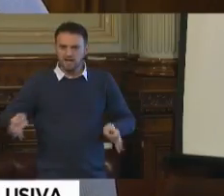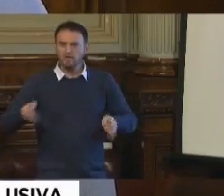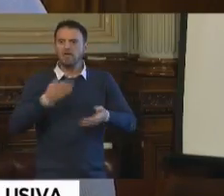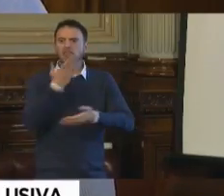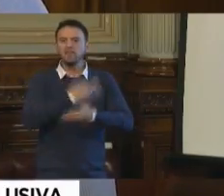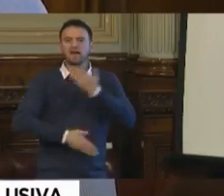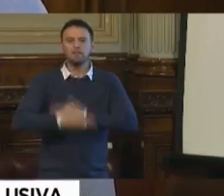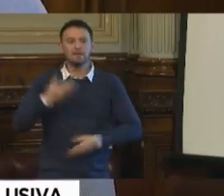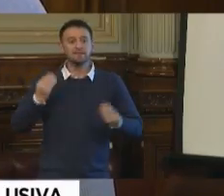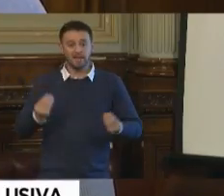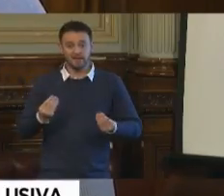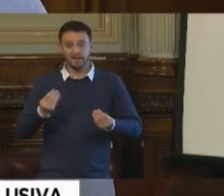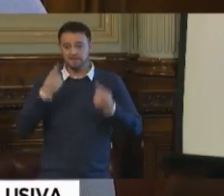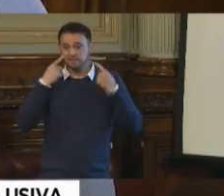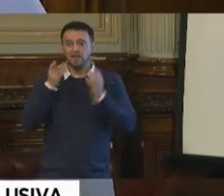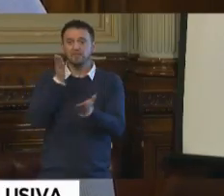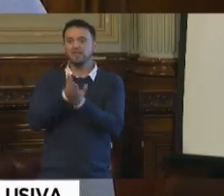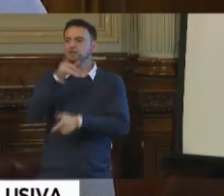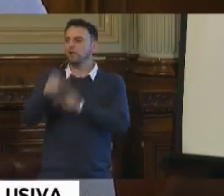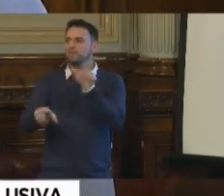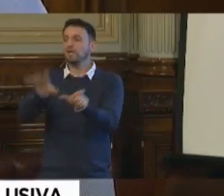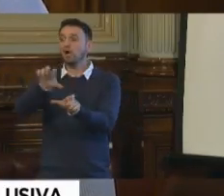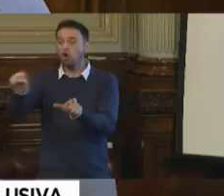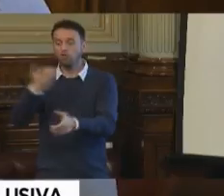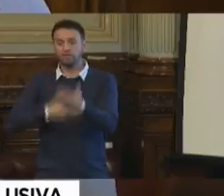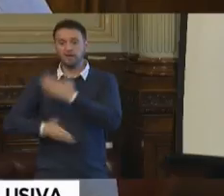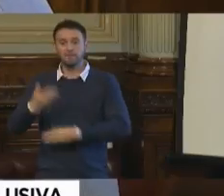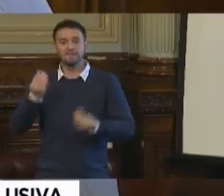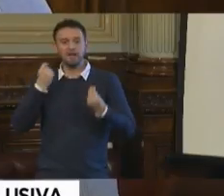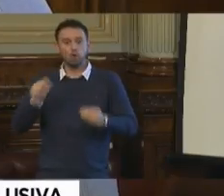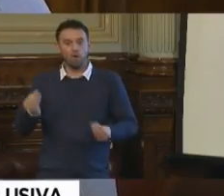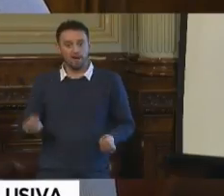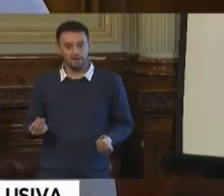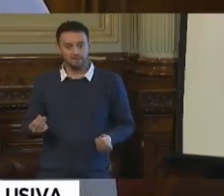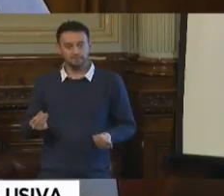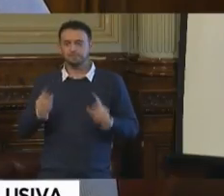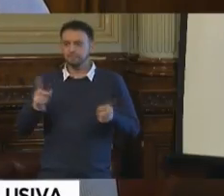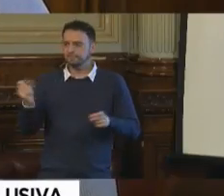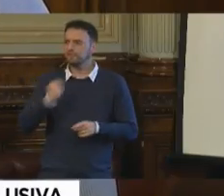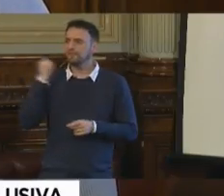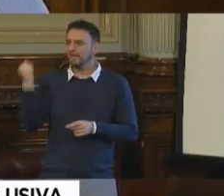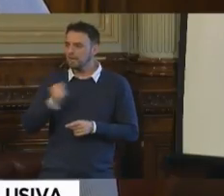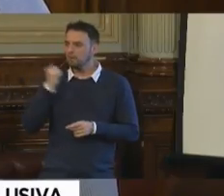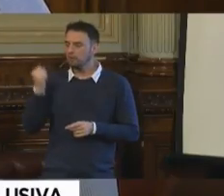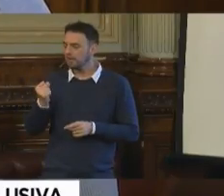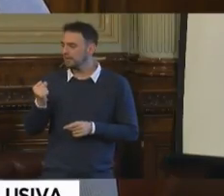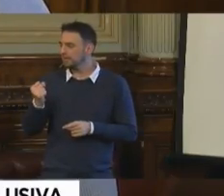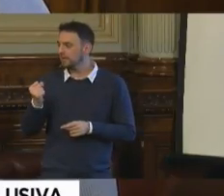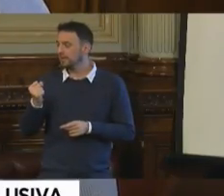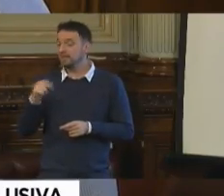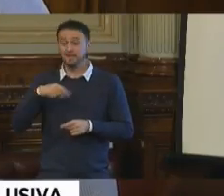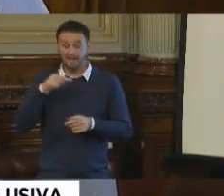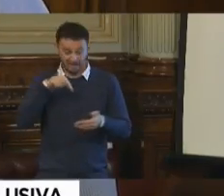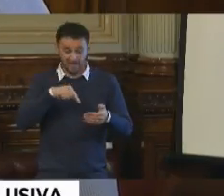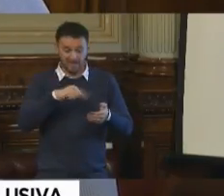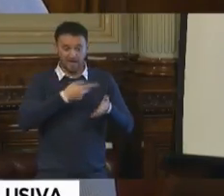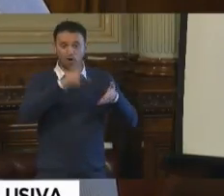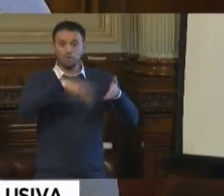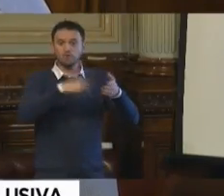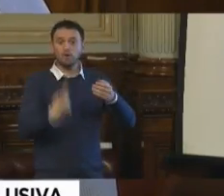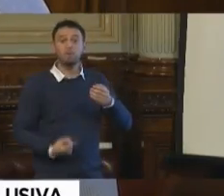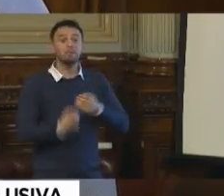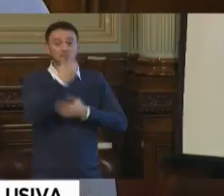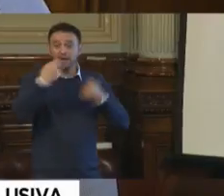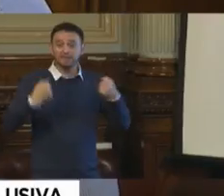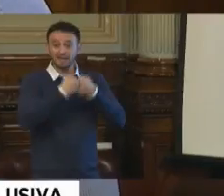qué es la discapacidad y cuáles son los derechos de las personas con discapacidad además tienen la importancia de que fue el primer tratado